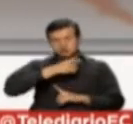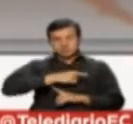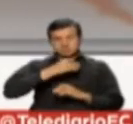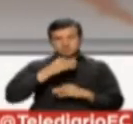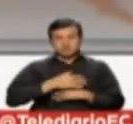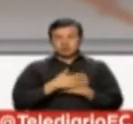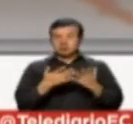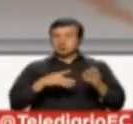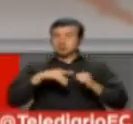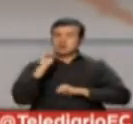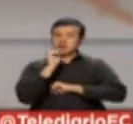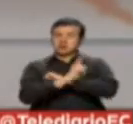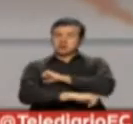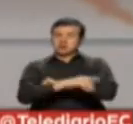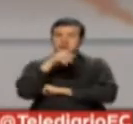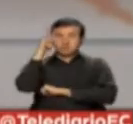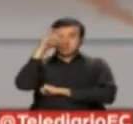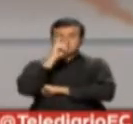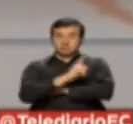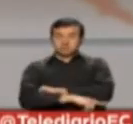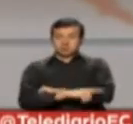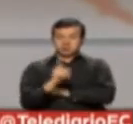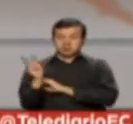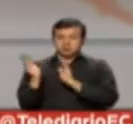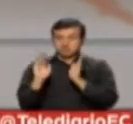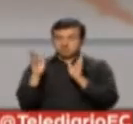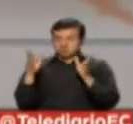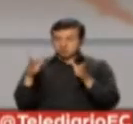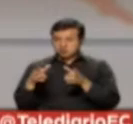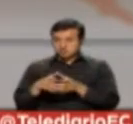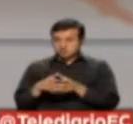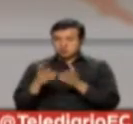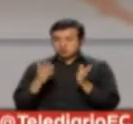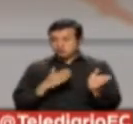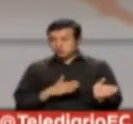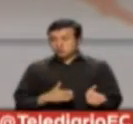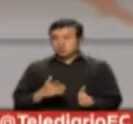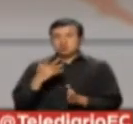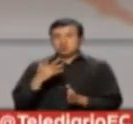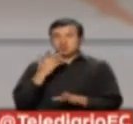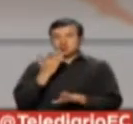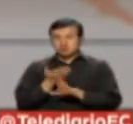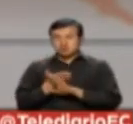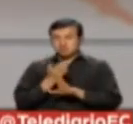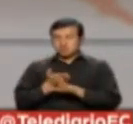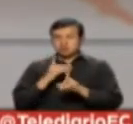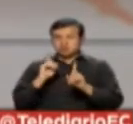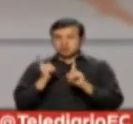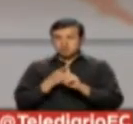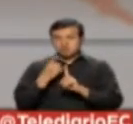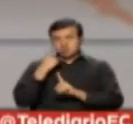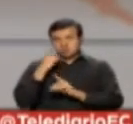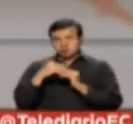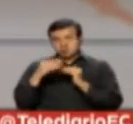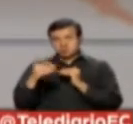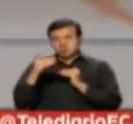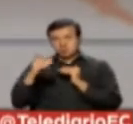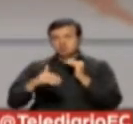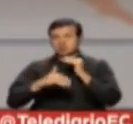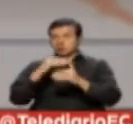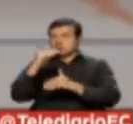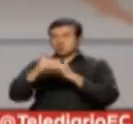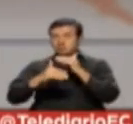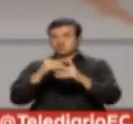sanción al docente una sanción temporal qué es lo que está planteado en primera instancia y probablemente ocurran también